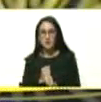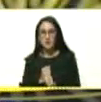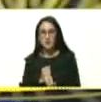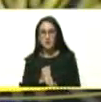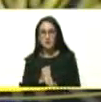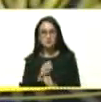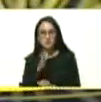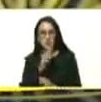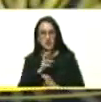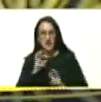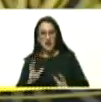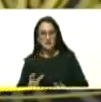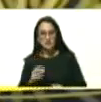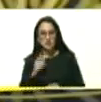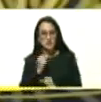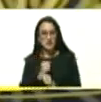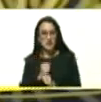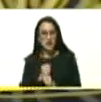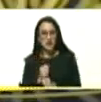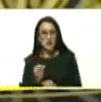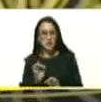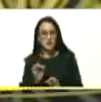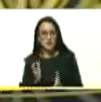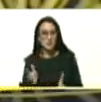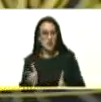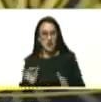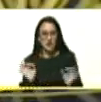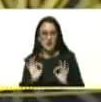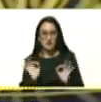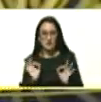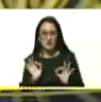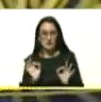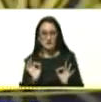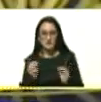sin descanso. Al trabajo no le gana nada ni nadie.